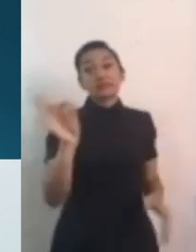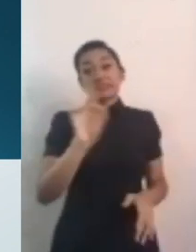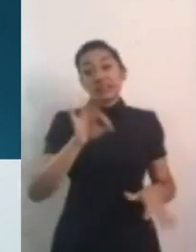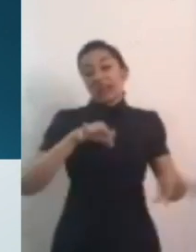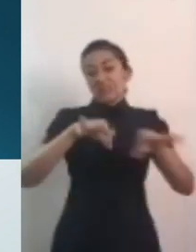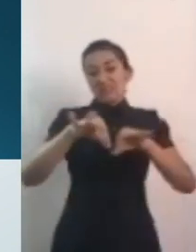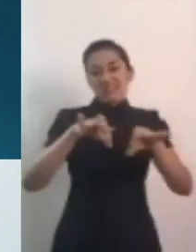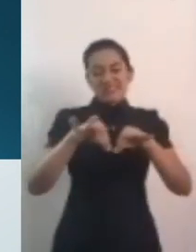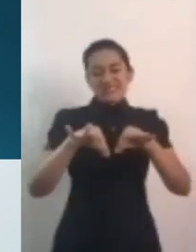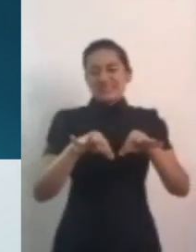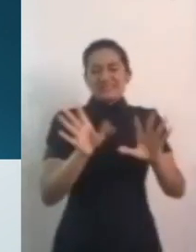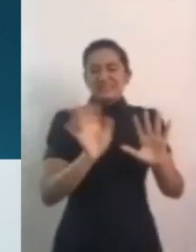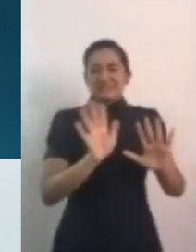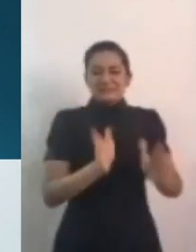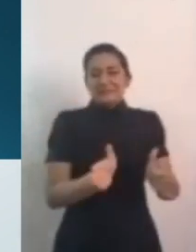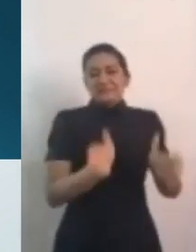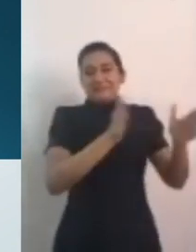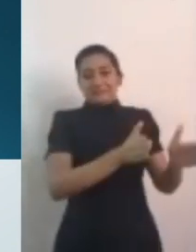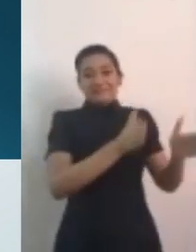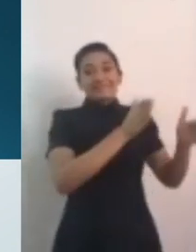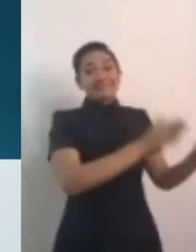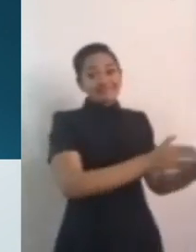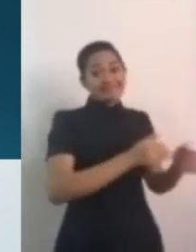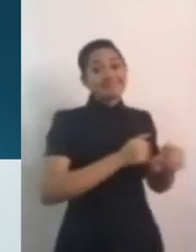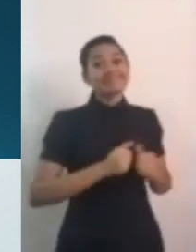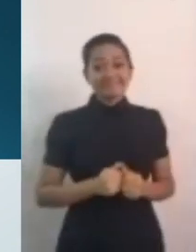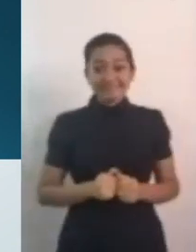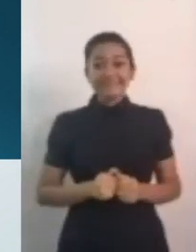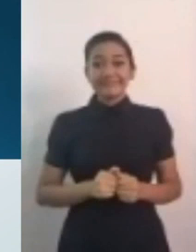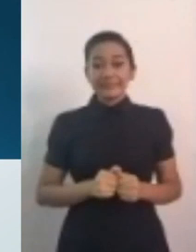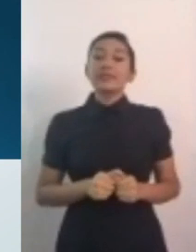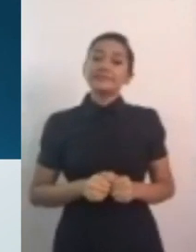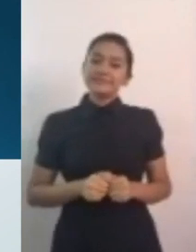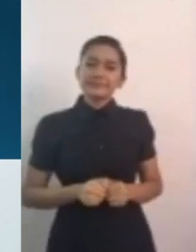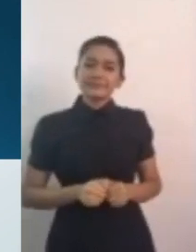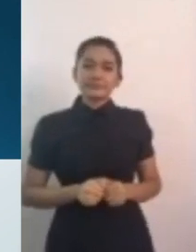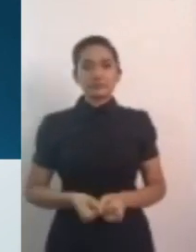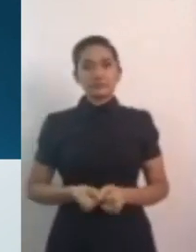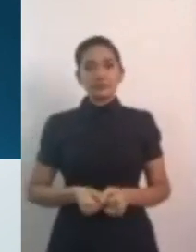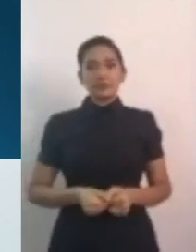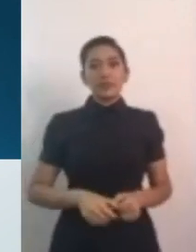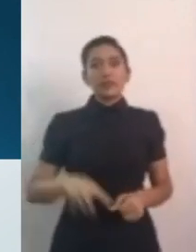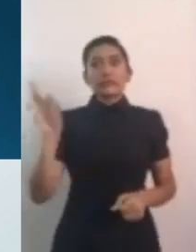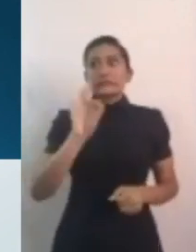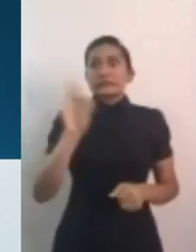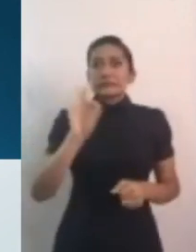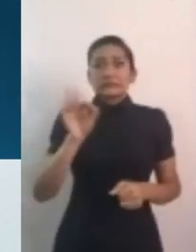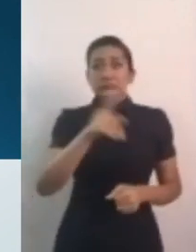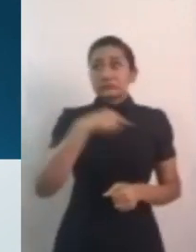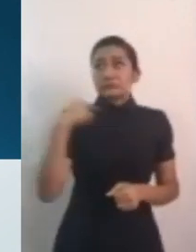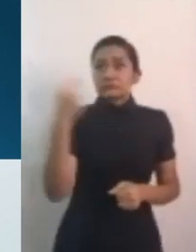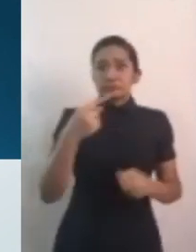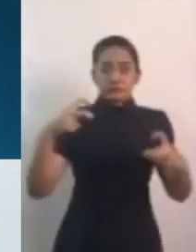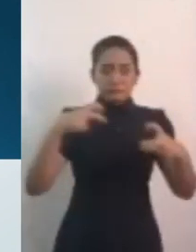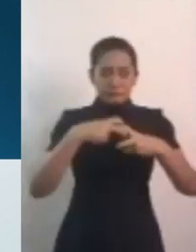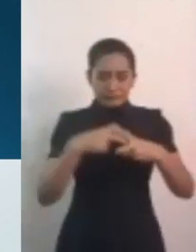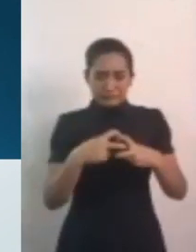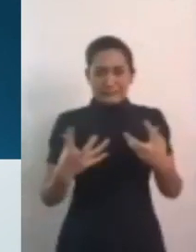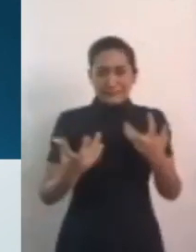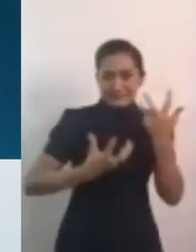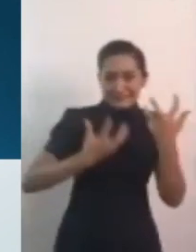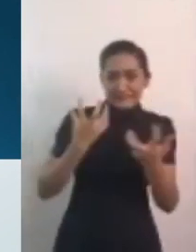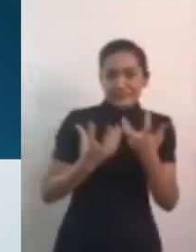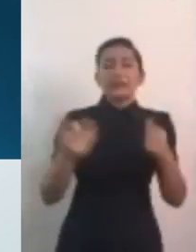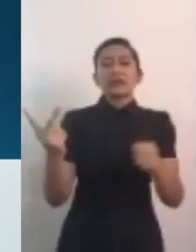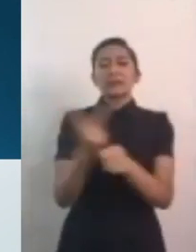trabajo. Vamos a las 6. ¿Cuáles son las fuentes de estrés? Las fuentes de estrés son diferentes en función de cuánto dure